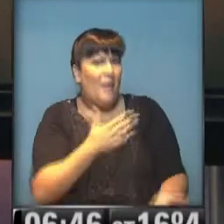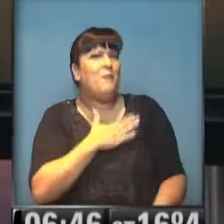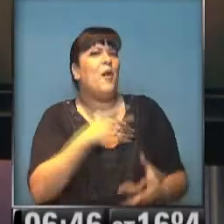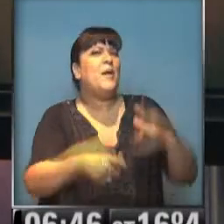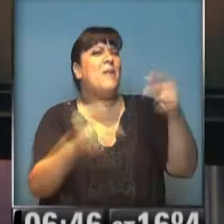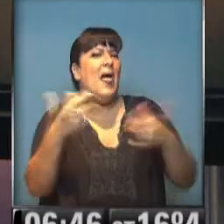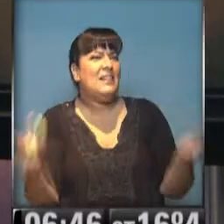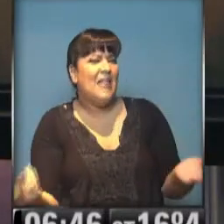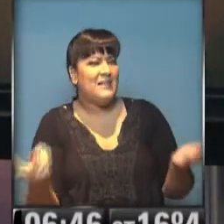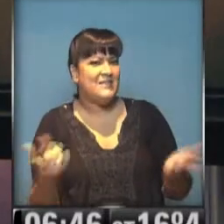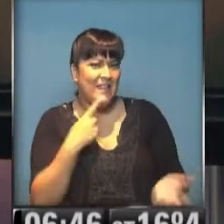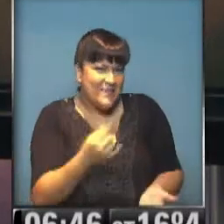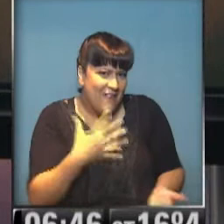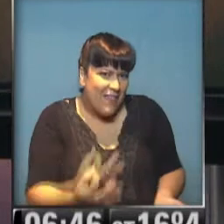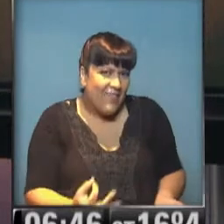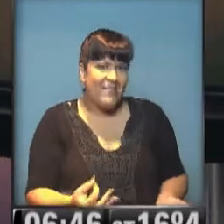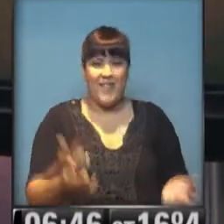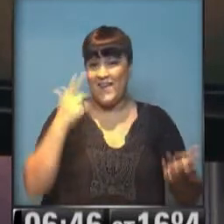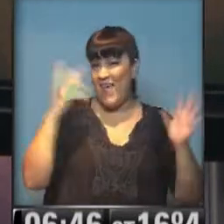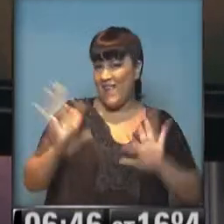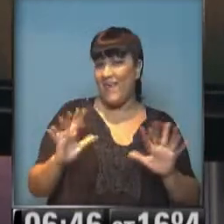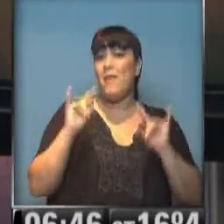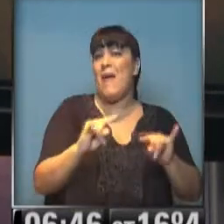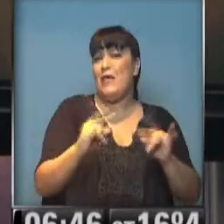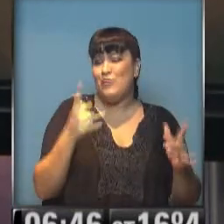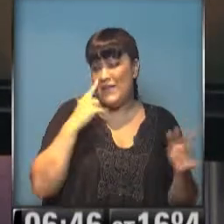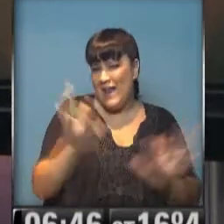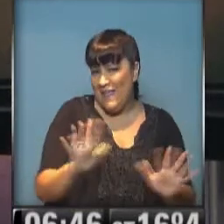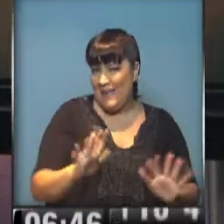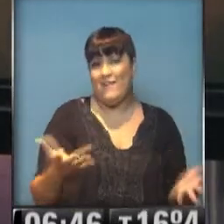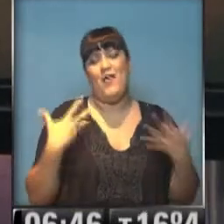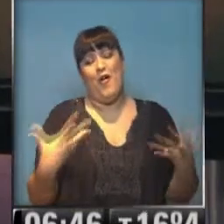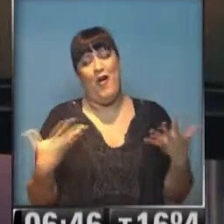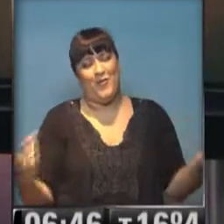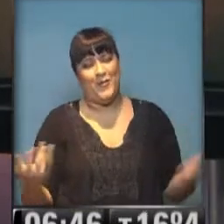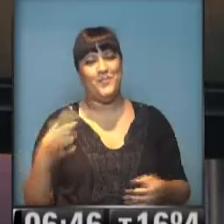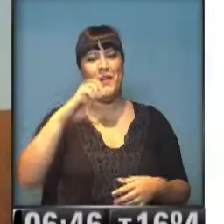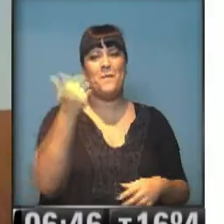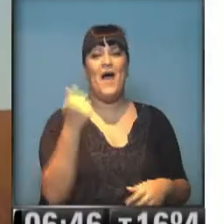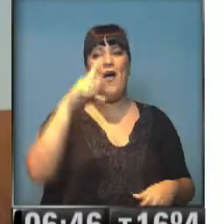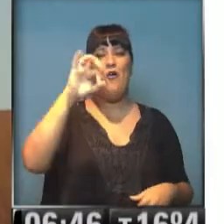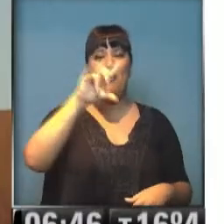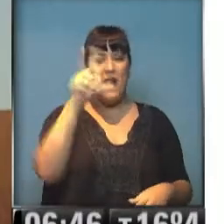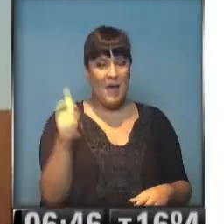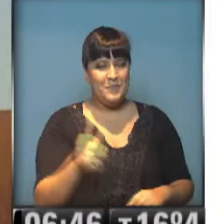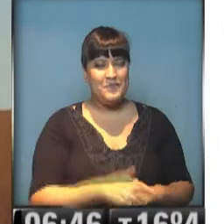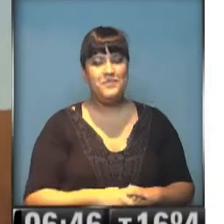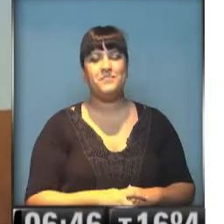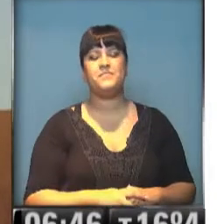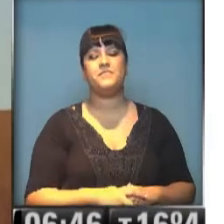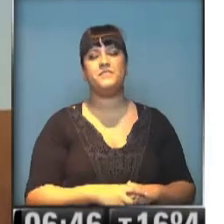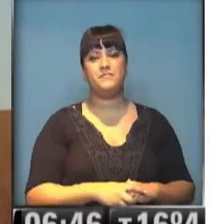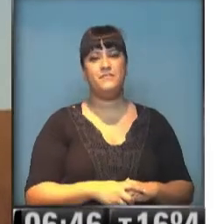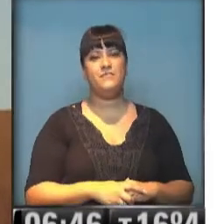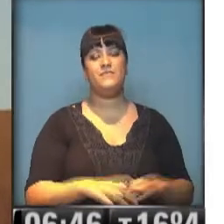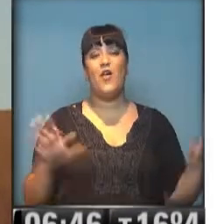O no, pero, decir la verdad. ¿Pero qué tiene que ver la planta? Pero es que sí, pero lógico. Paola Cantarero es la otra amiga que nos escribe. Dice,